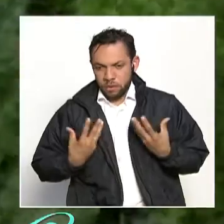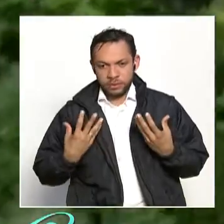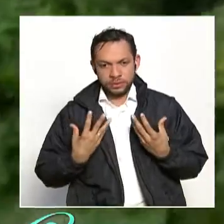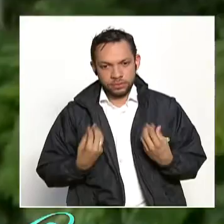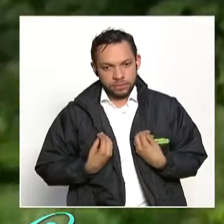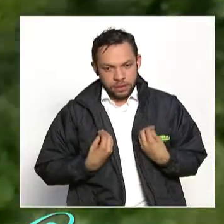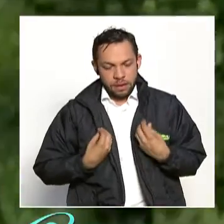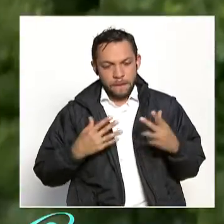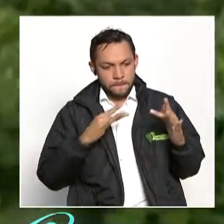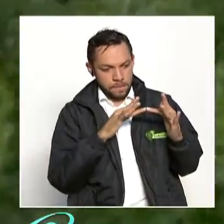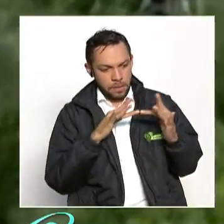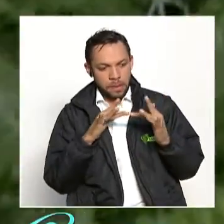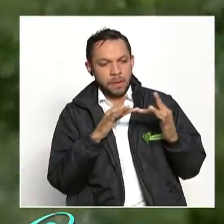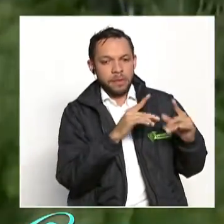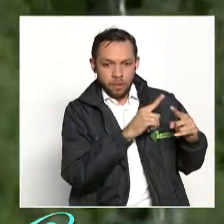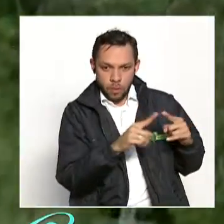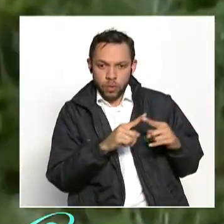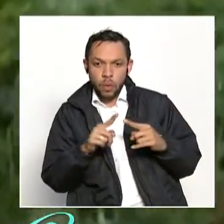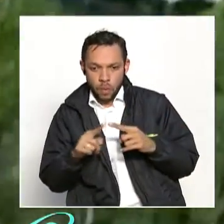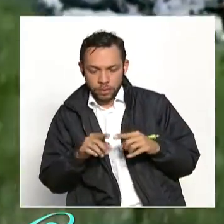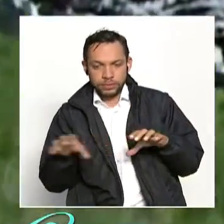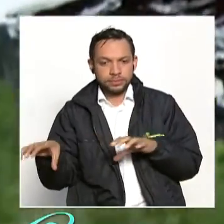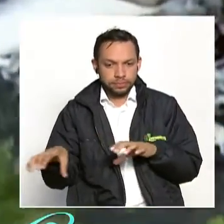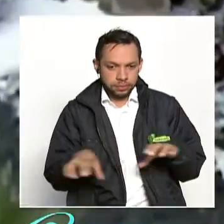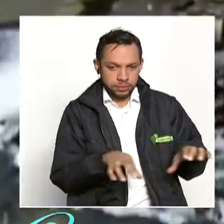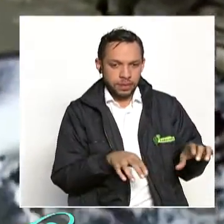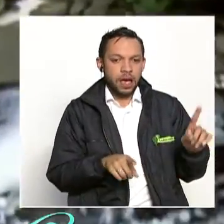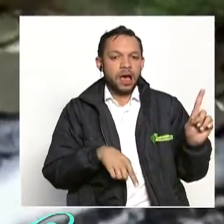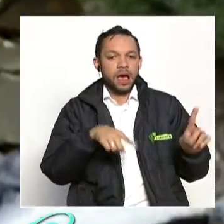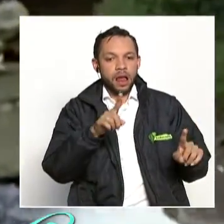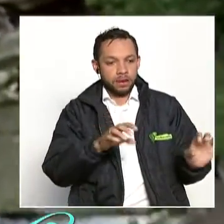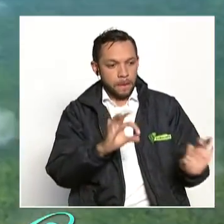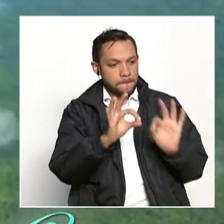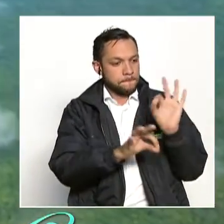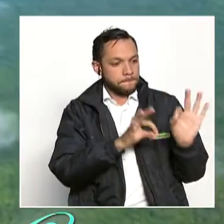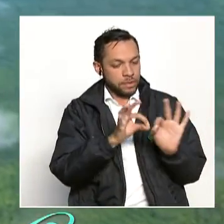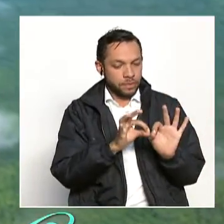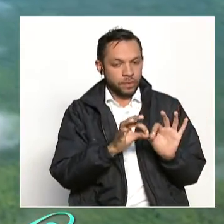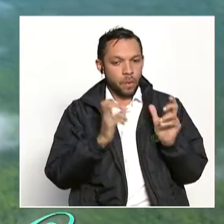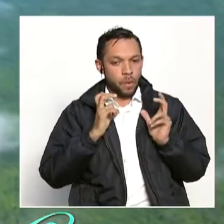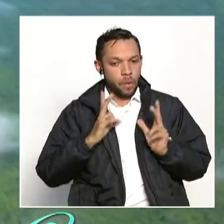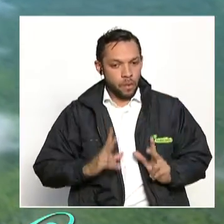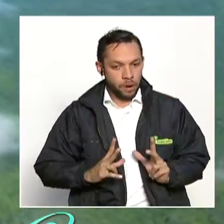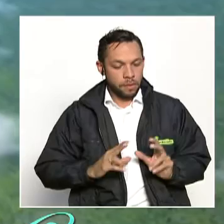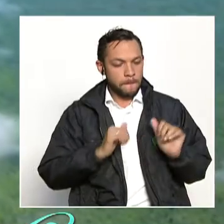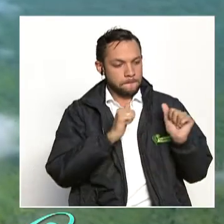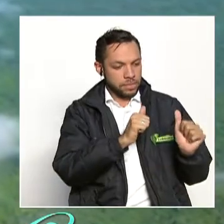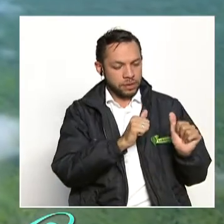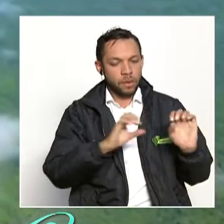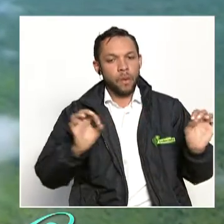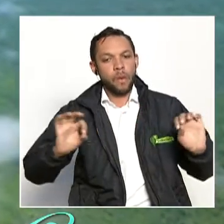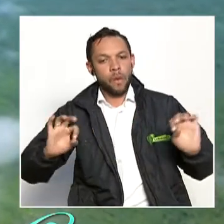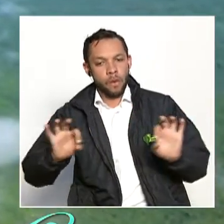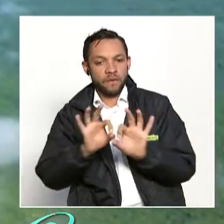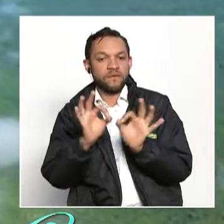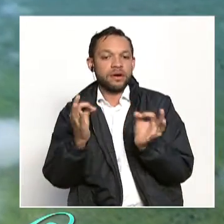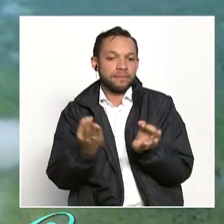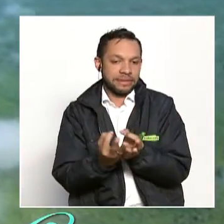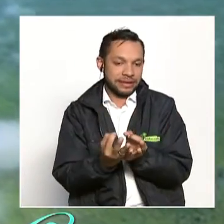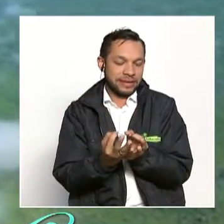todos de maneras distintas, a unos en el cuerpo, a otros en la